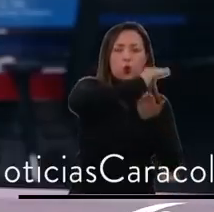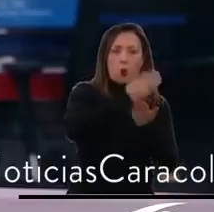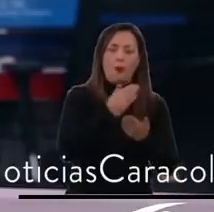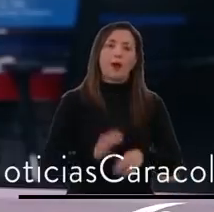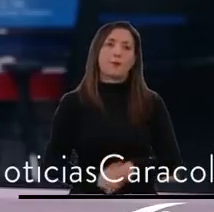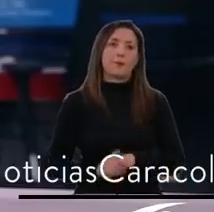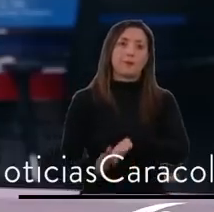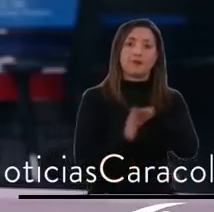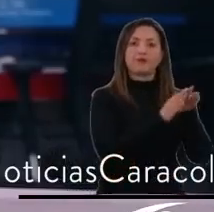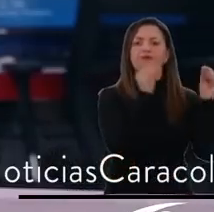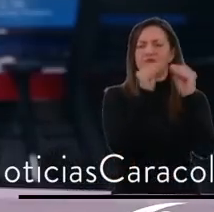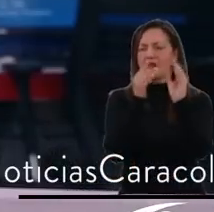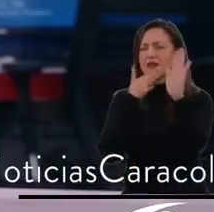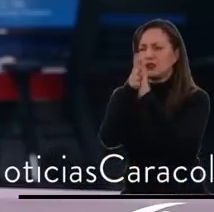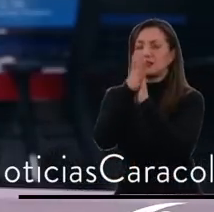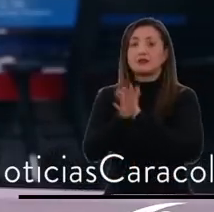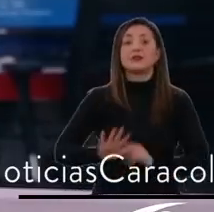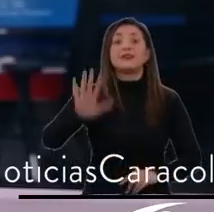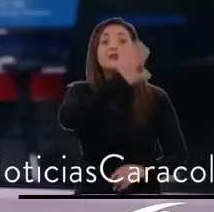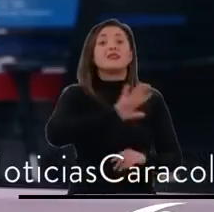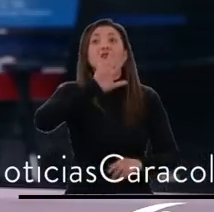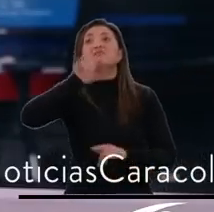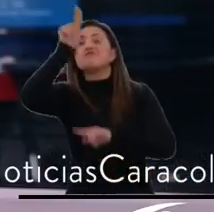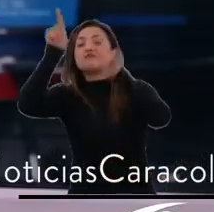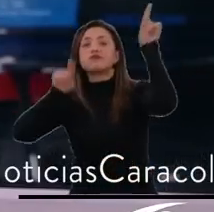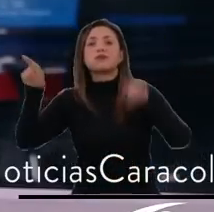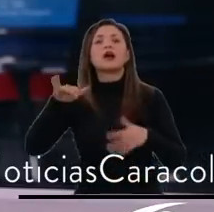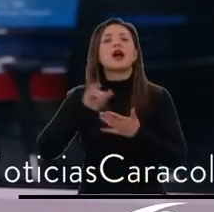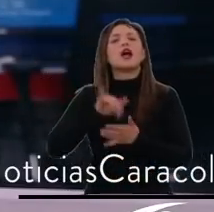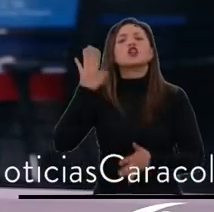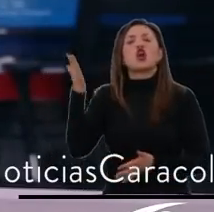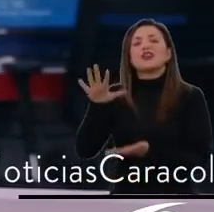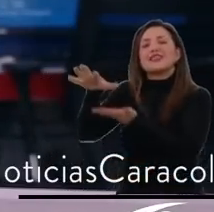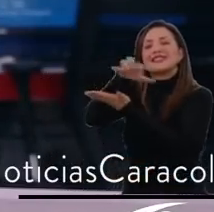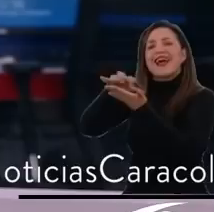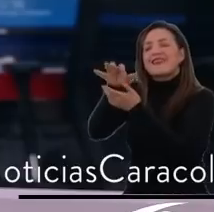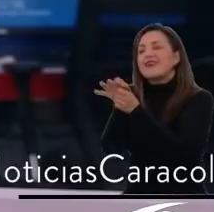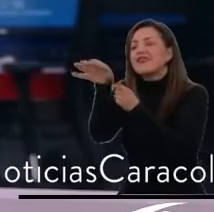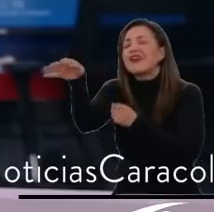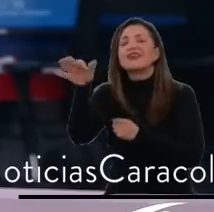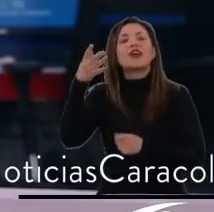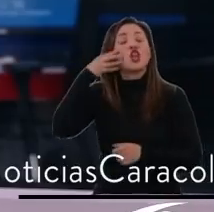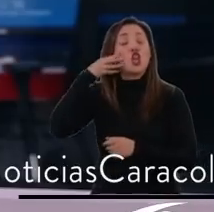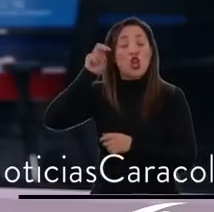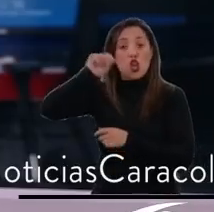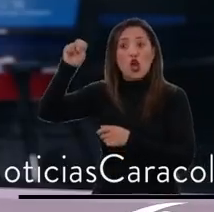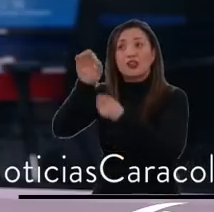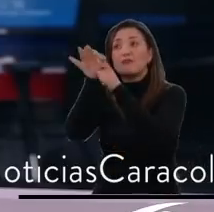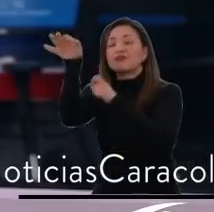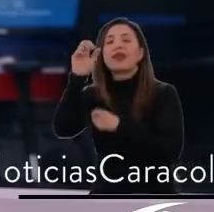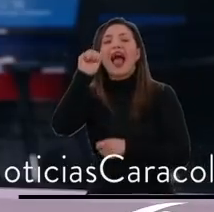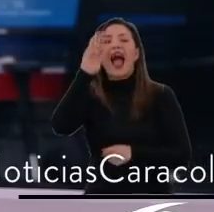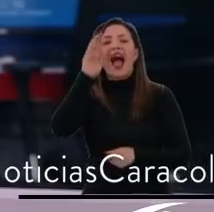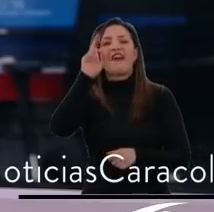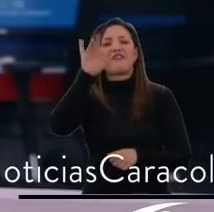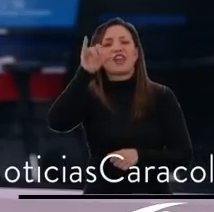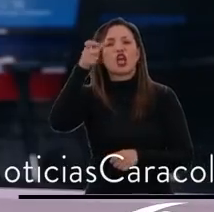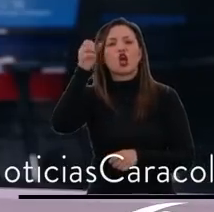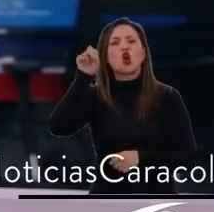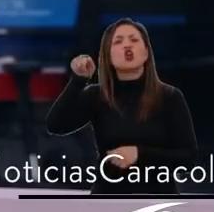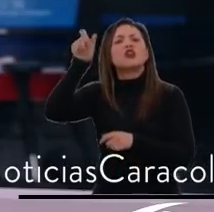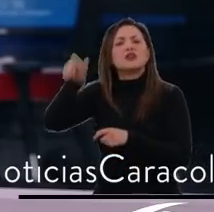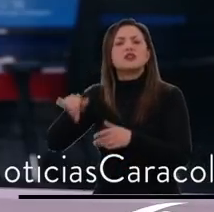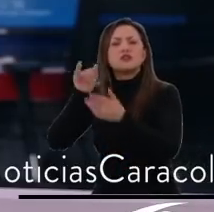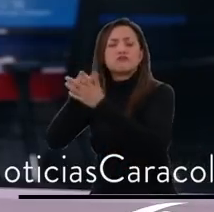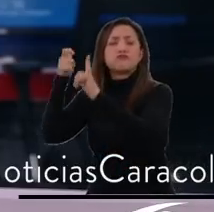Seguimos con más en las regiones. Una asonada sufrió la policía en Ábrego Norte de Santander luego de la muerte de un joven presuntamente a manos de un patrullero.